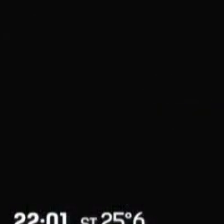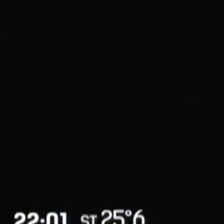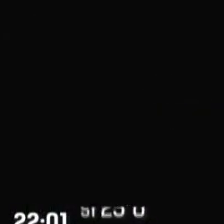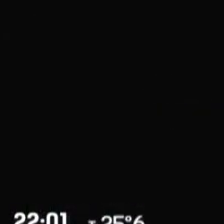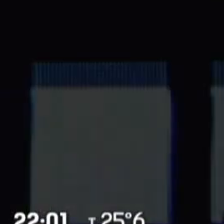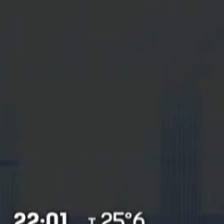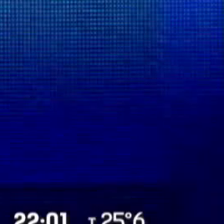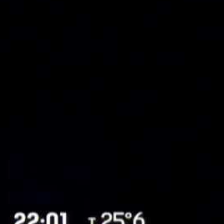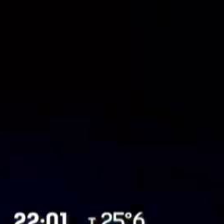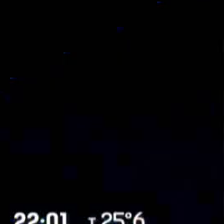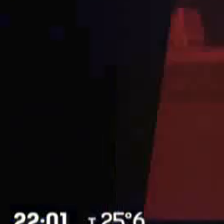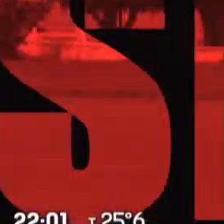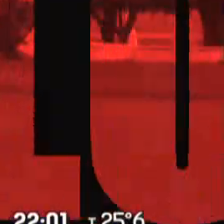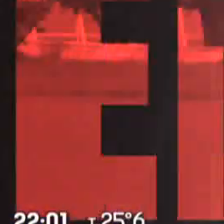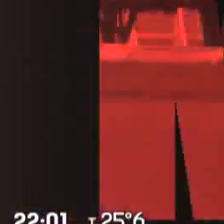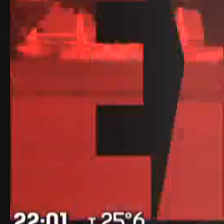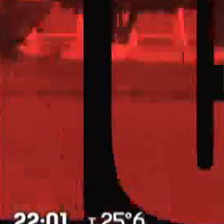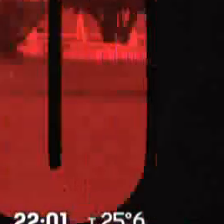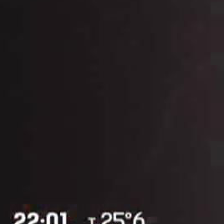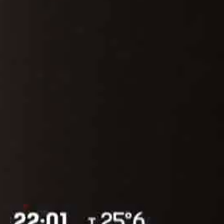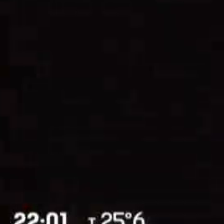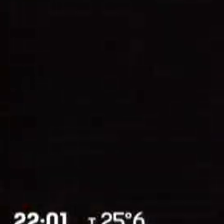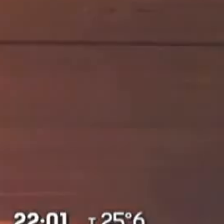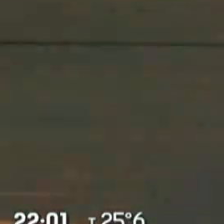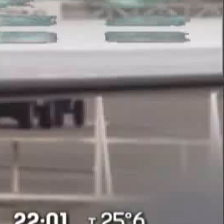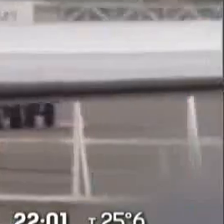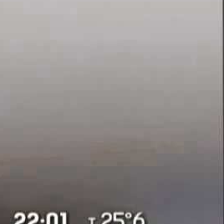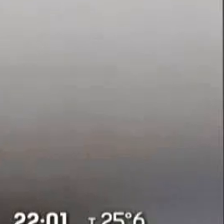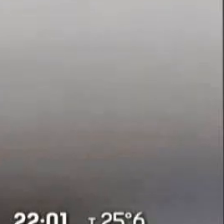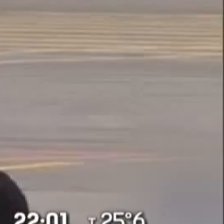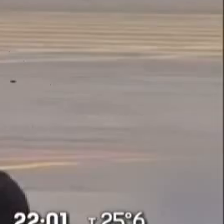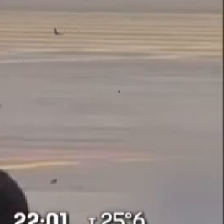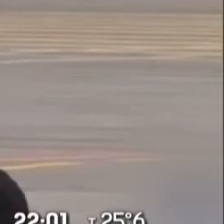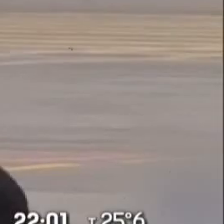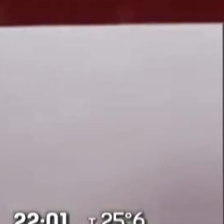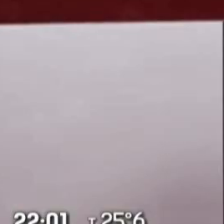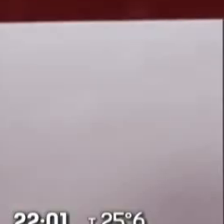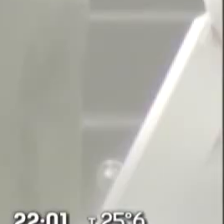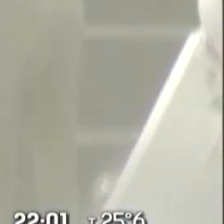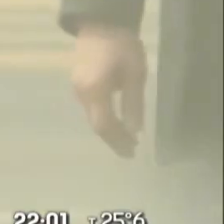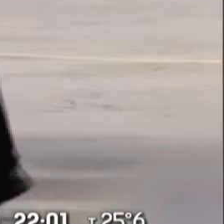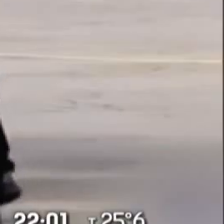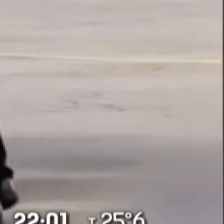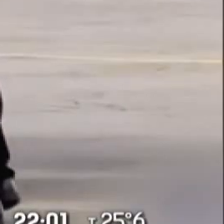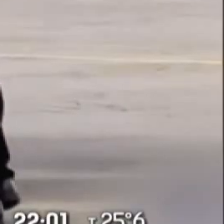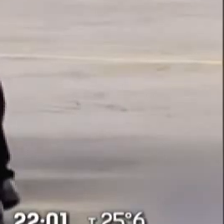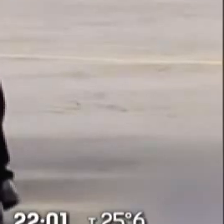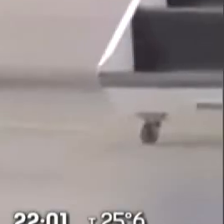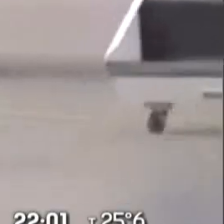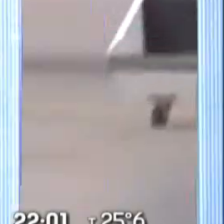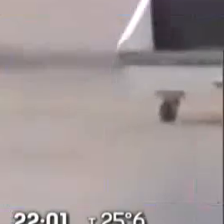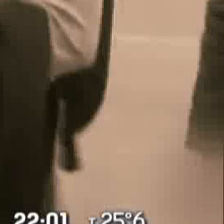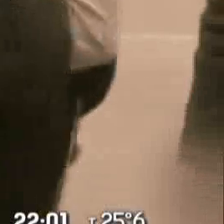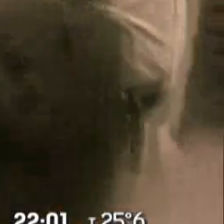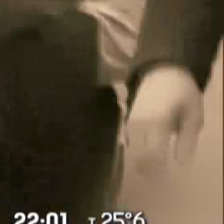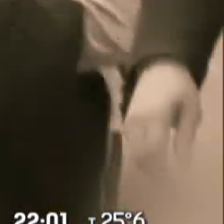inmediato la presidencia del Estado. El expresidente de Bolivia arribó el martes al aeropuerto de la capital mexicana tras aceptar la oferta